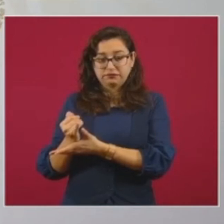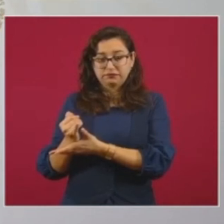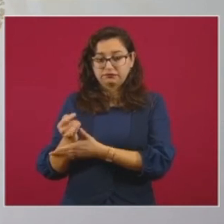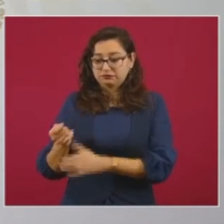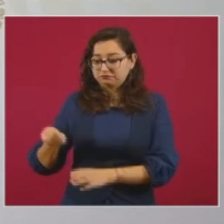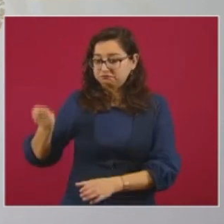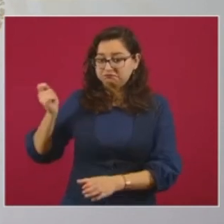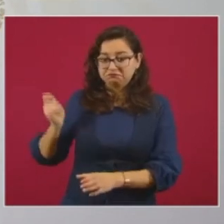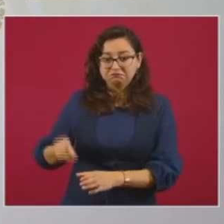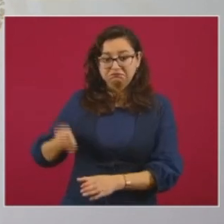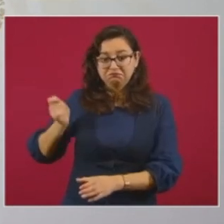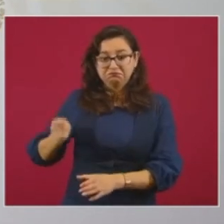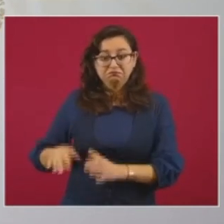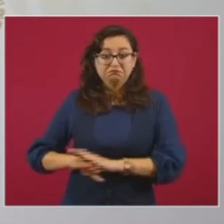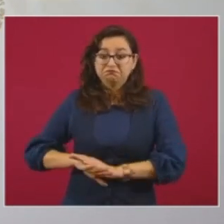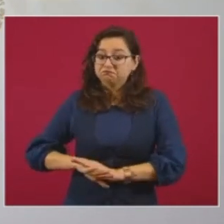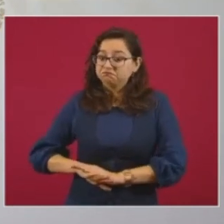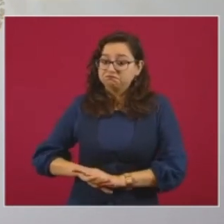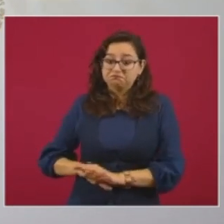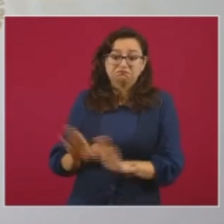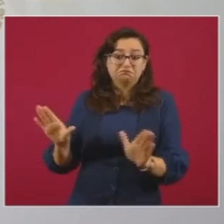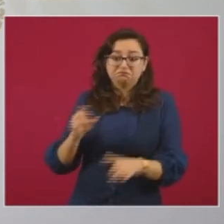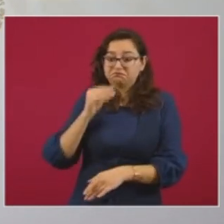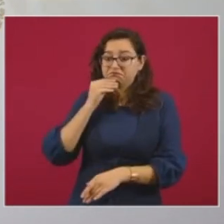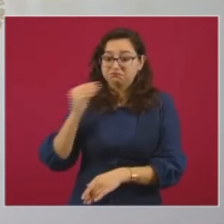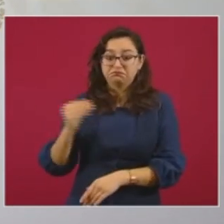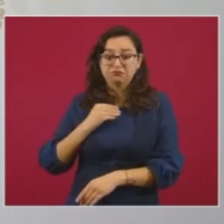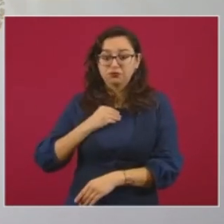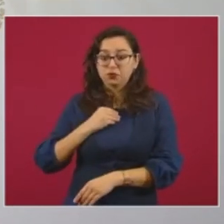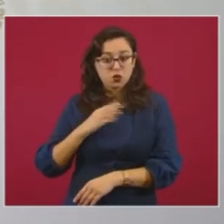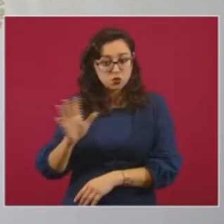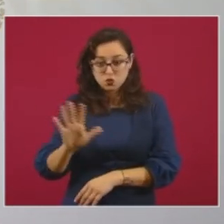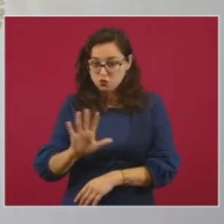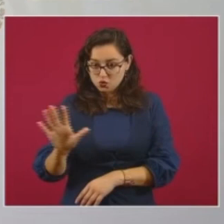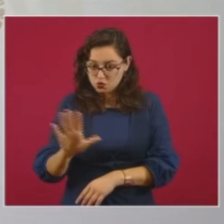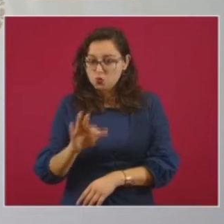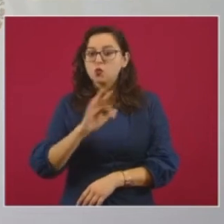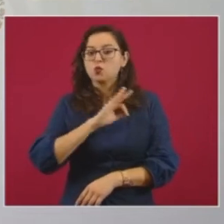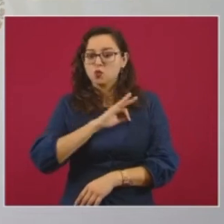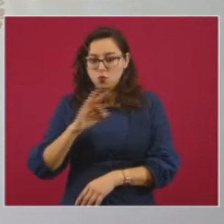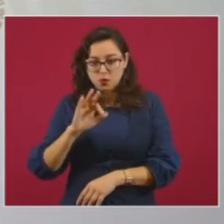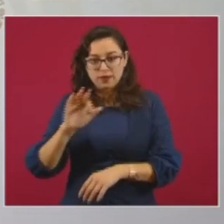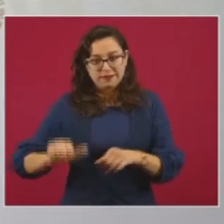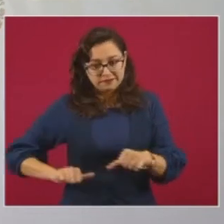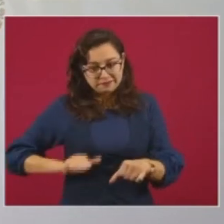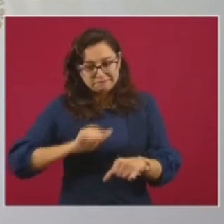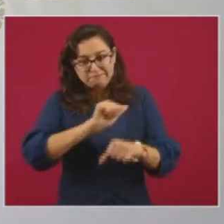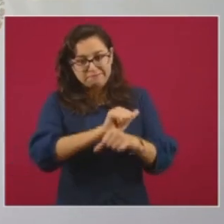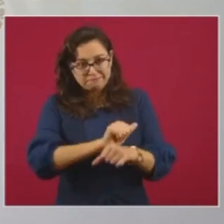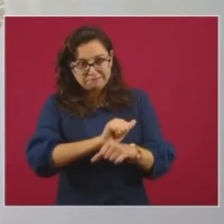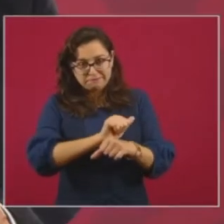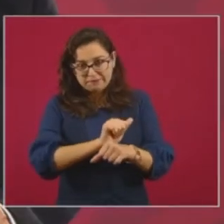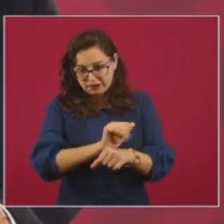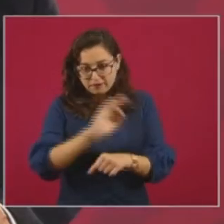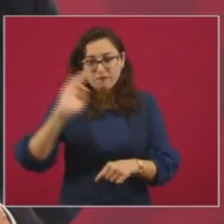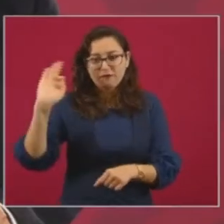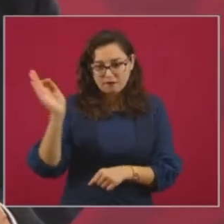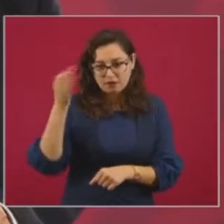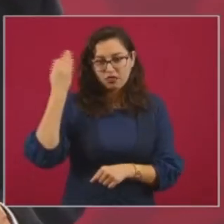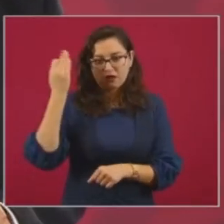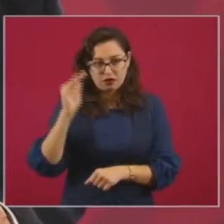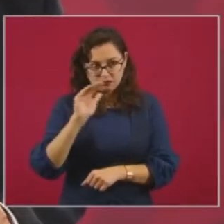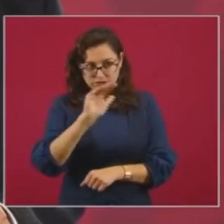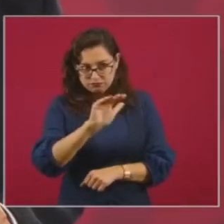un asunto y ya no hay nada que hacer. Sí se puede